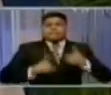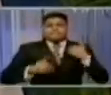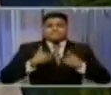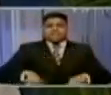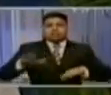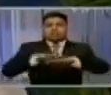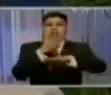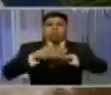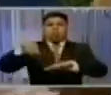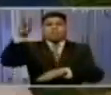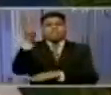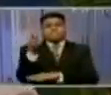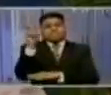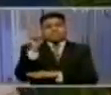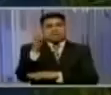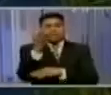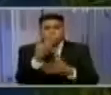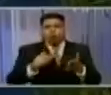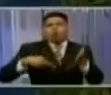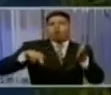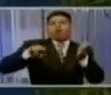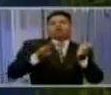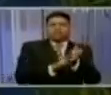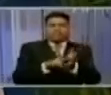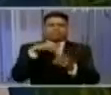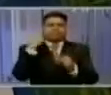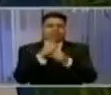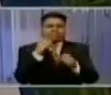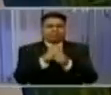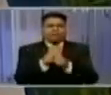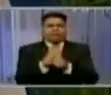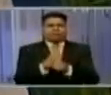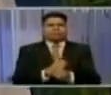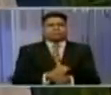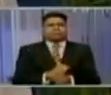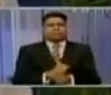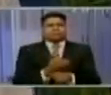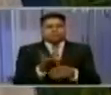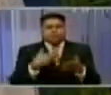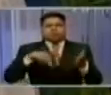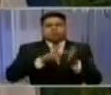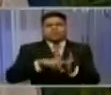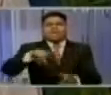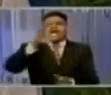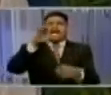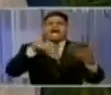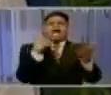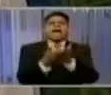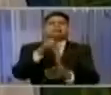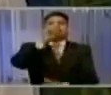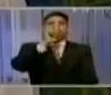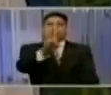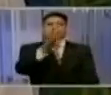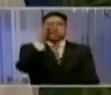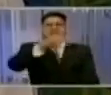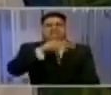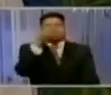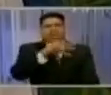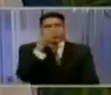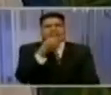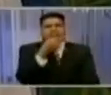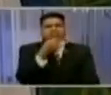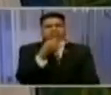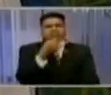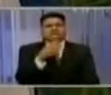los trabajadores públicos vuelven a sus centros de trabajo hasta la 1 de la tarde a hacer